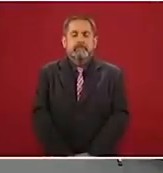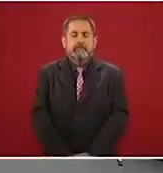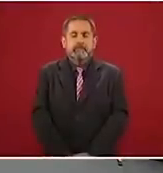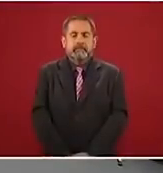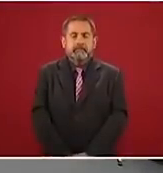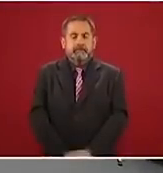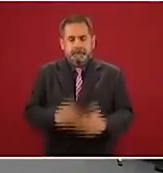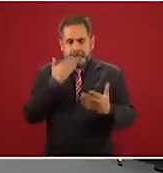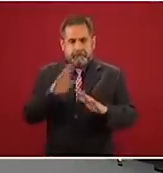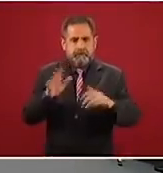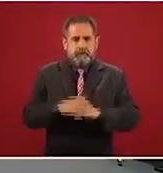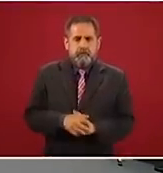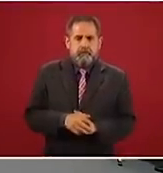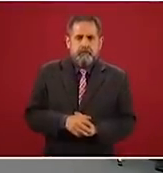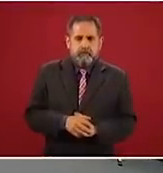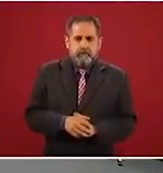Bueno, pues